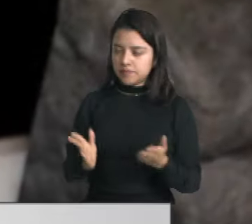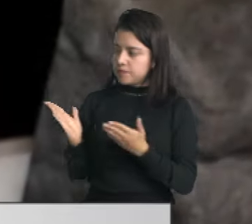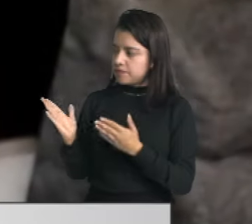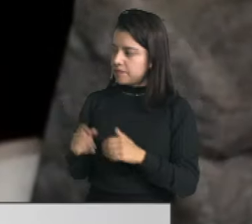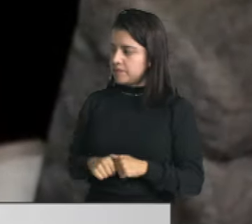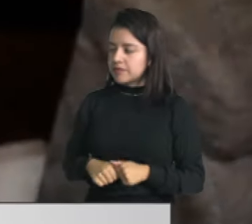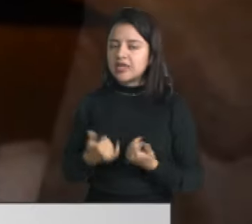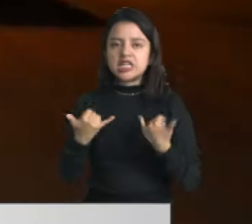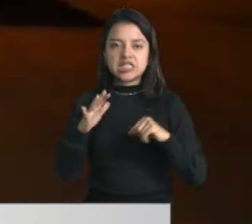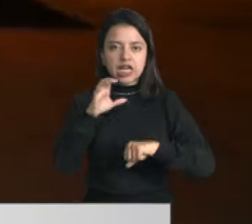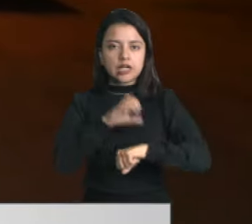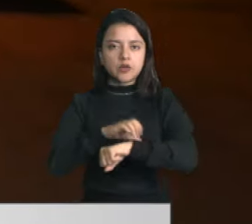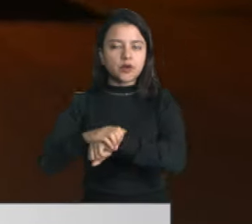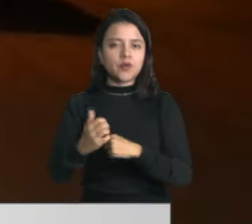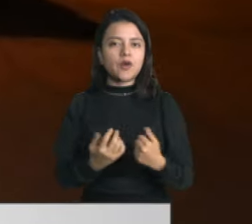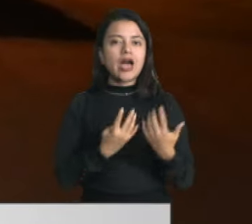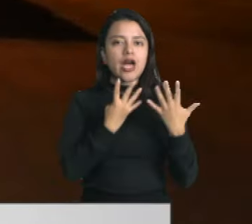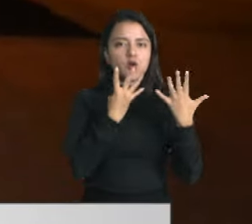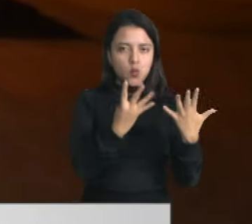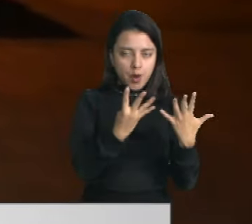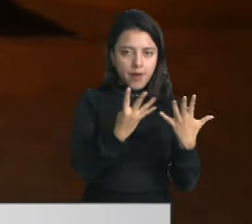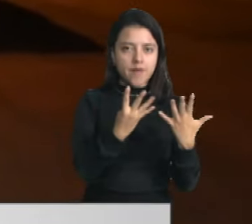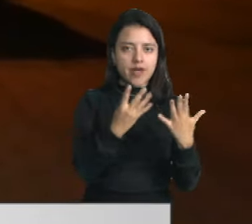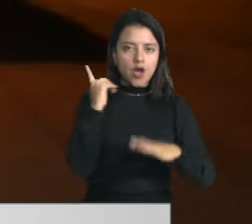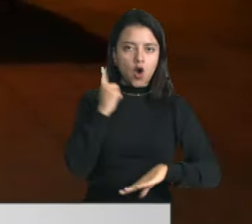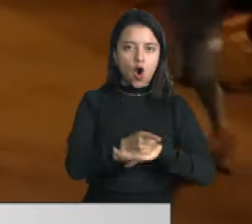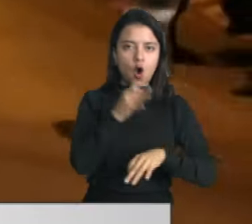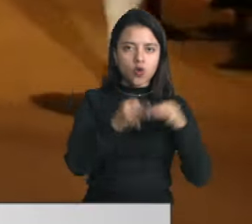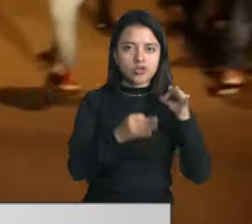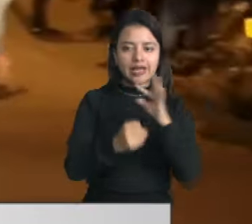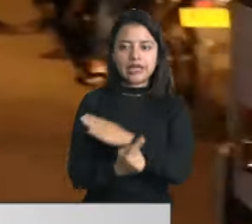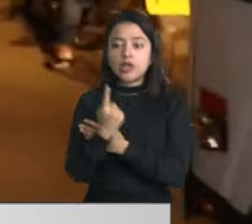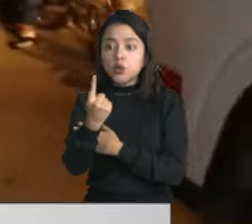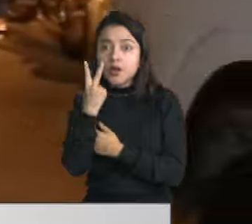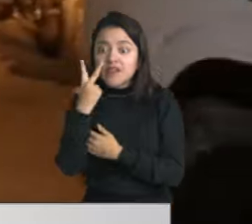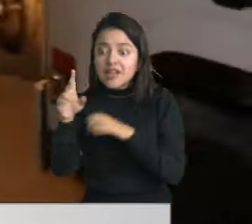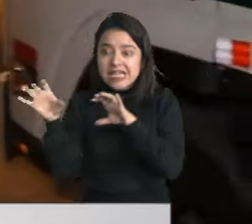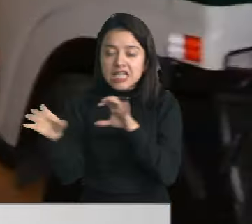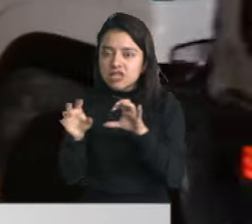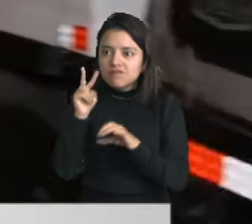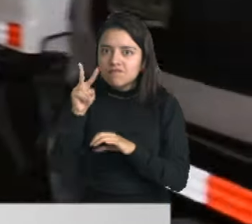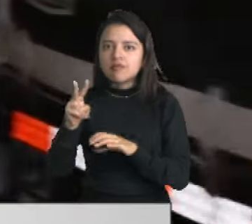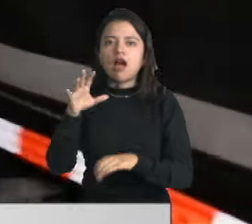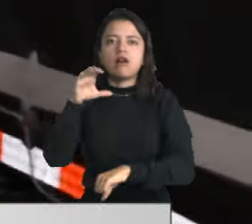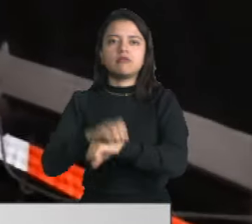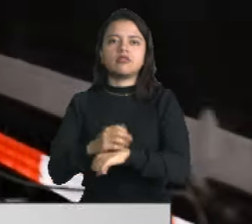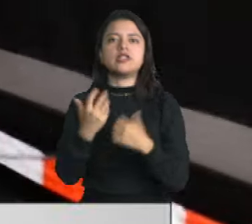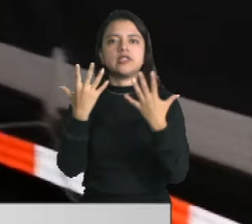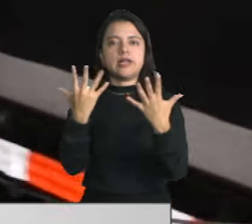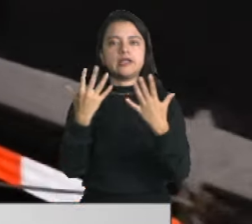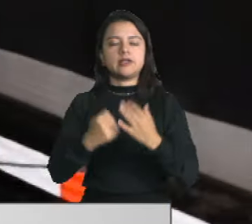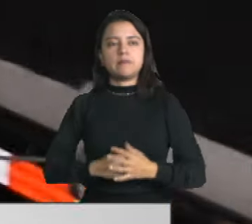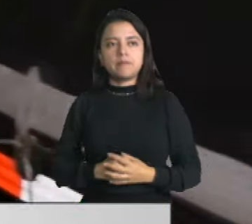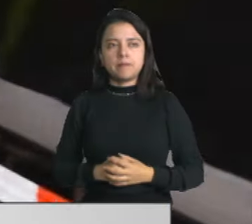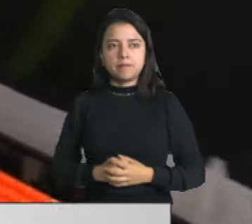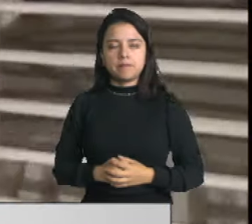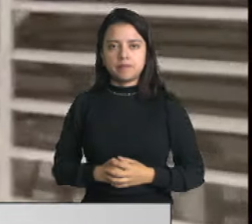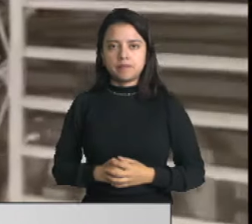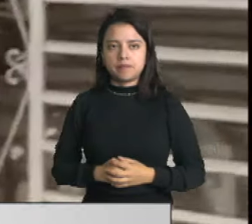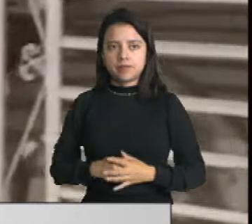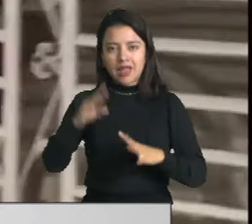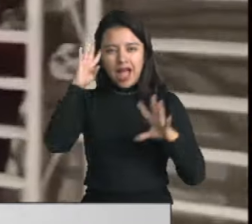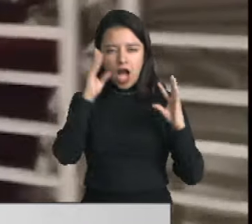a 10 personas, 9 por orden judicial y una en flagrancia, a quienes se les indica por los delitos de concierto para delinquir